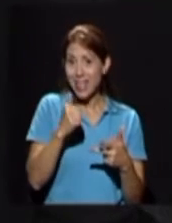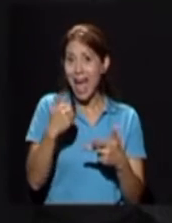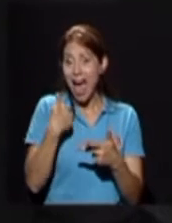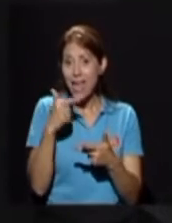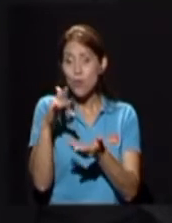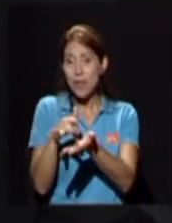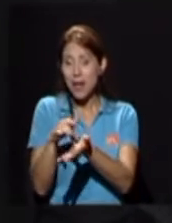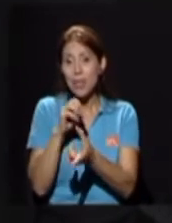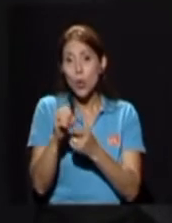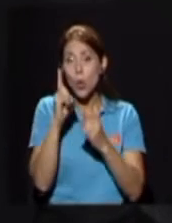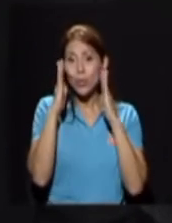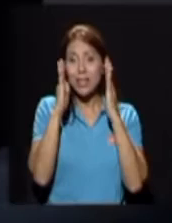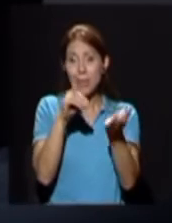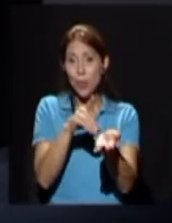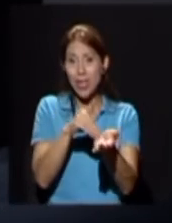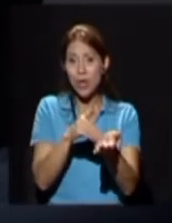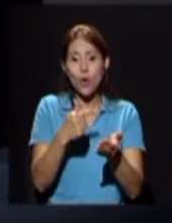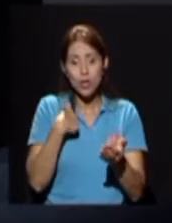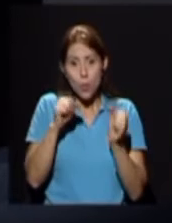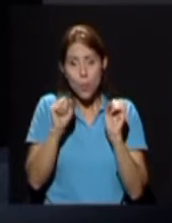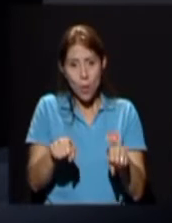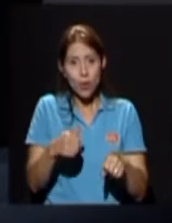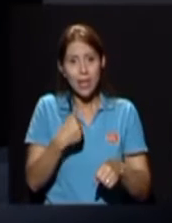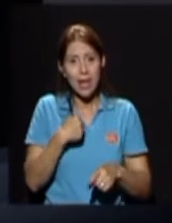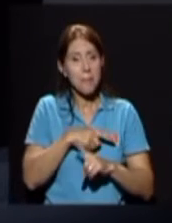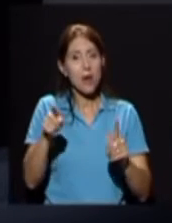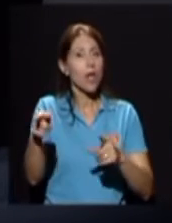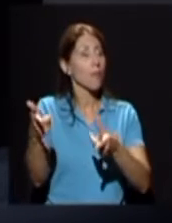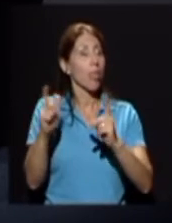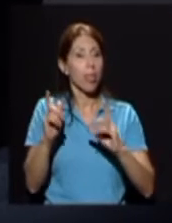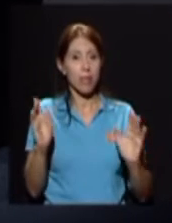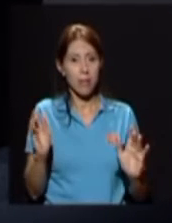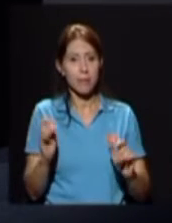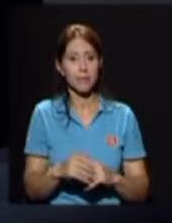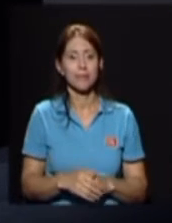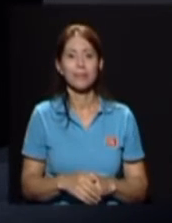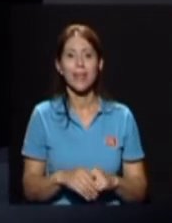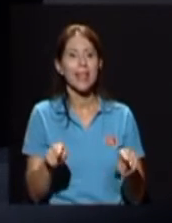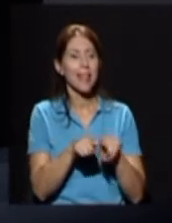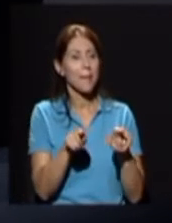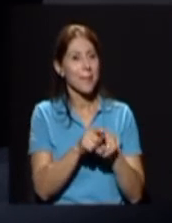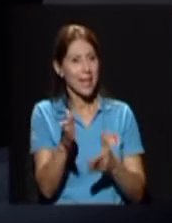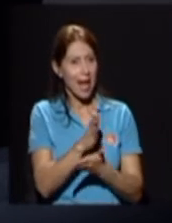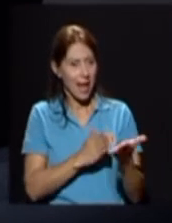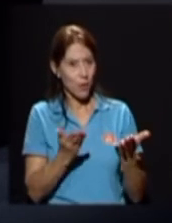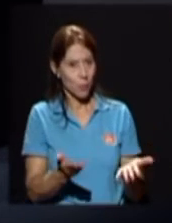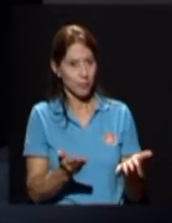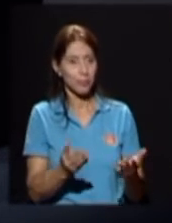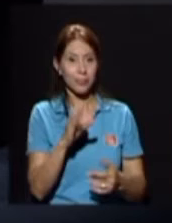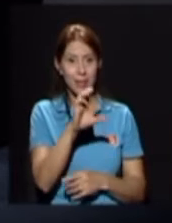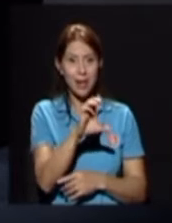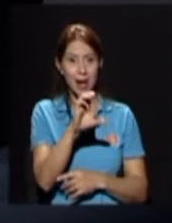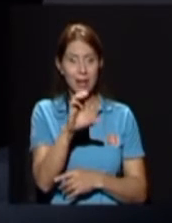me lo están dando? Y otra cosita, y es rápido también. En términos, digamos, de la respuesta que le puede dar la caja